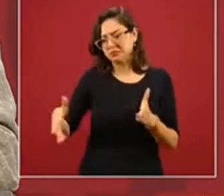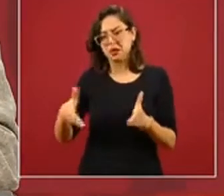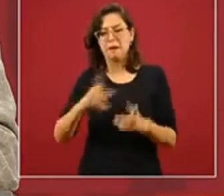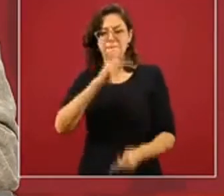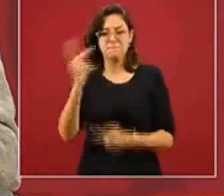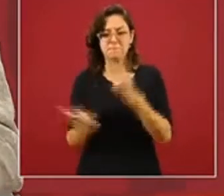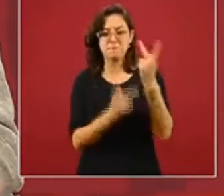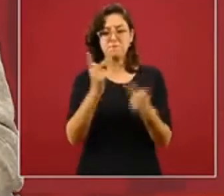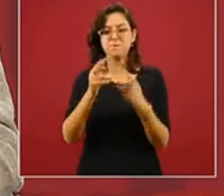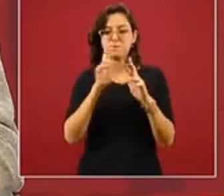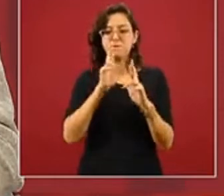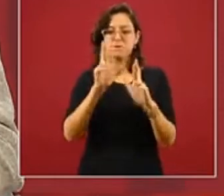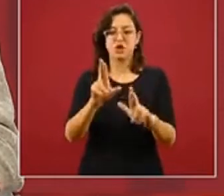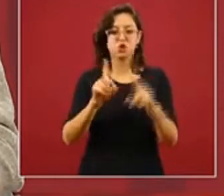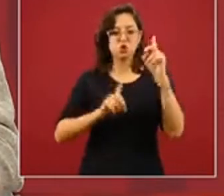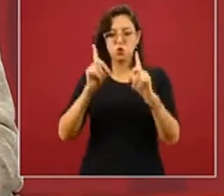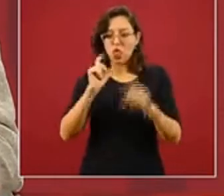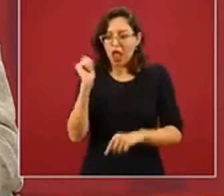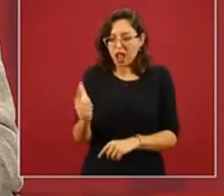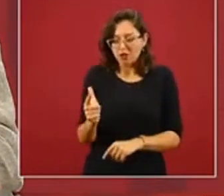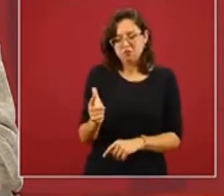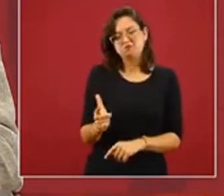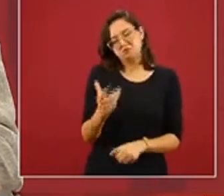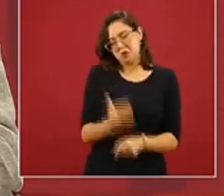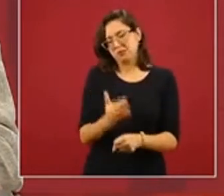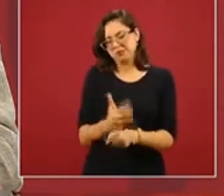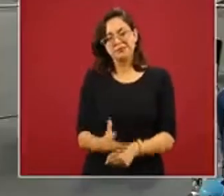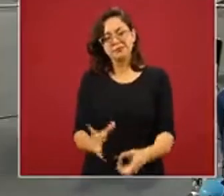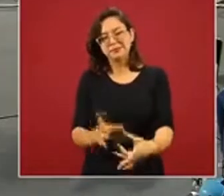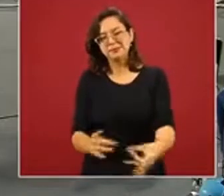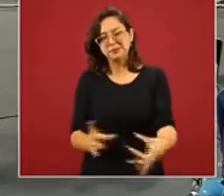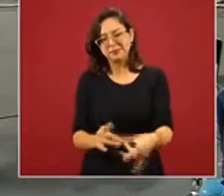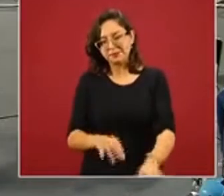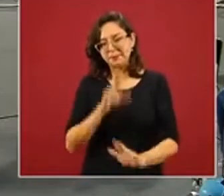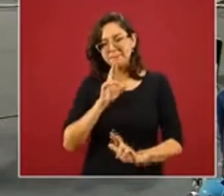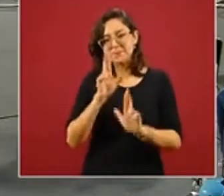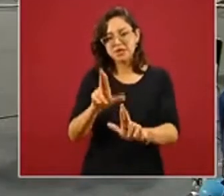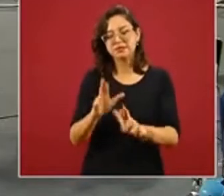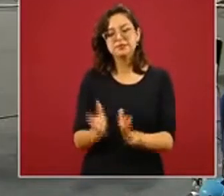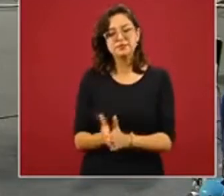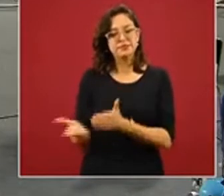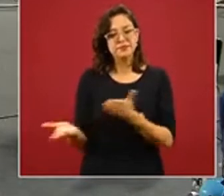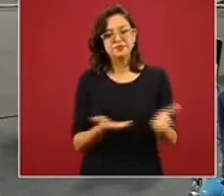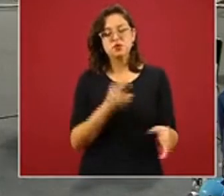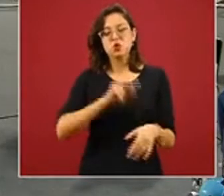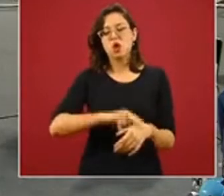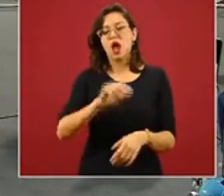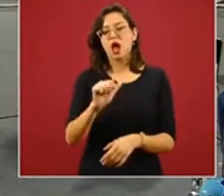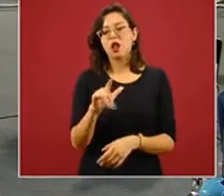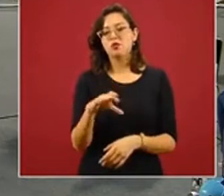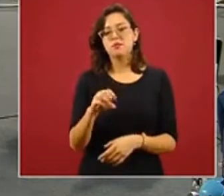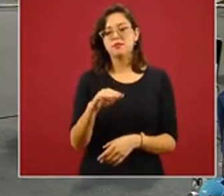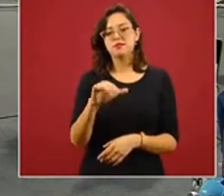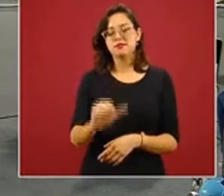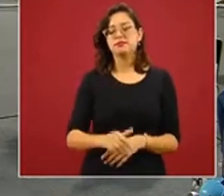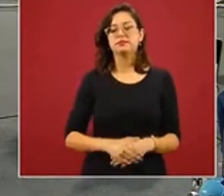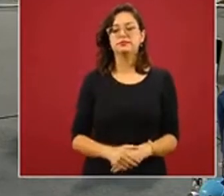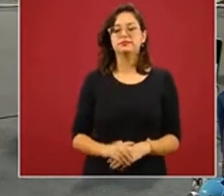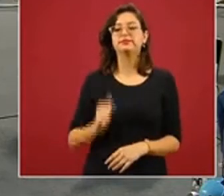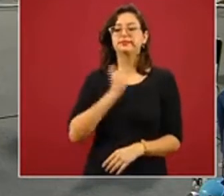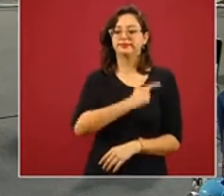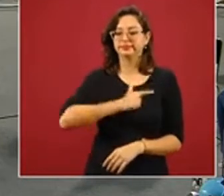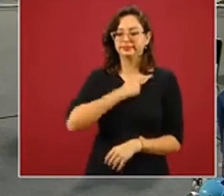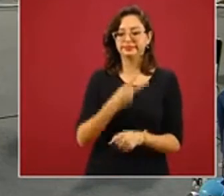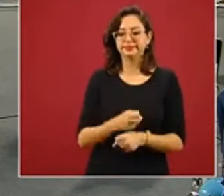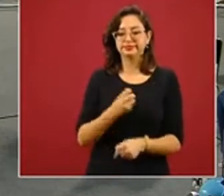respuestas y resolver cualquier inquietud que haya al respecto. Por favor, doctora Salomía. Con mucho gusto, señor secretario.